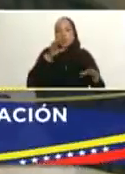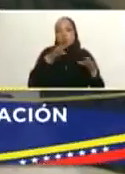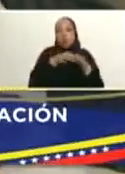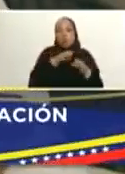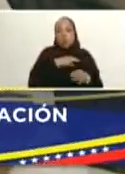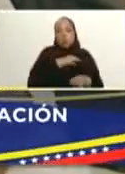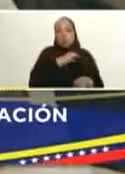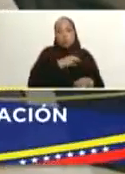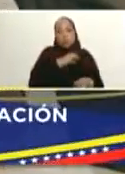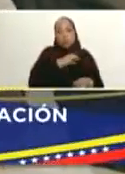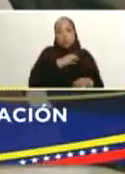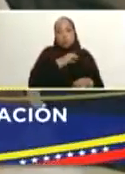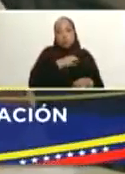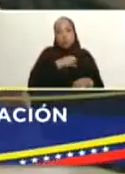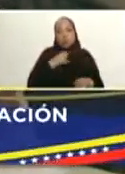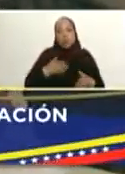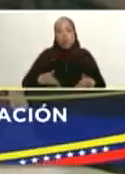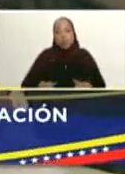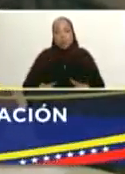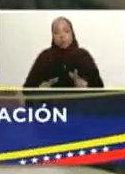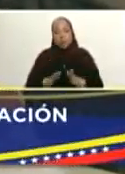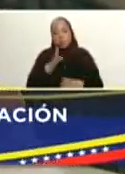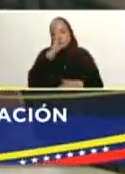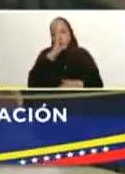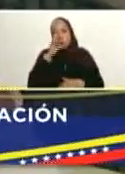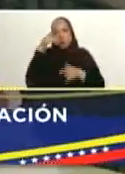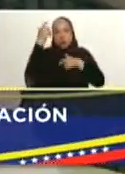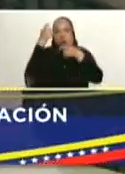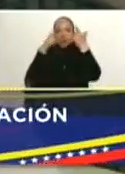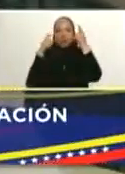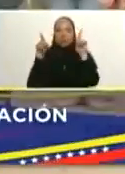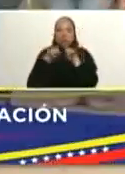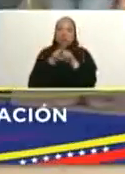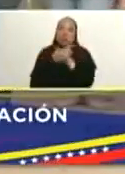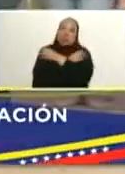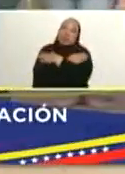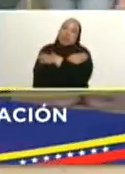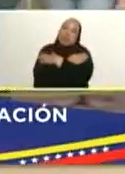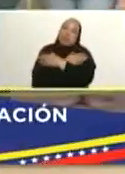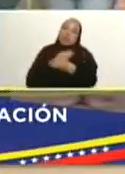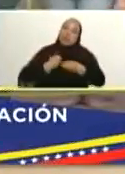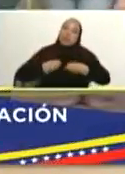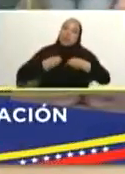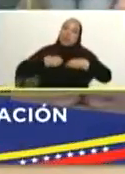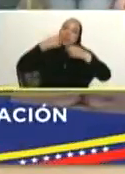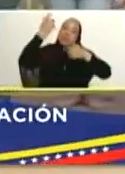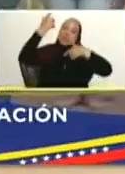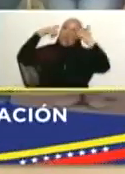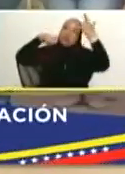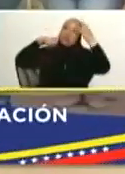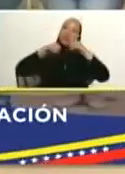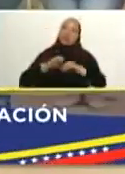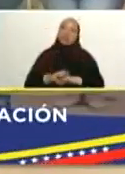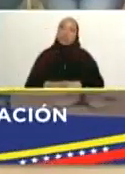aquí, desde la tierra de nuestro comandante Chávez, ese saludo fraterno. ¡La patria sigue!